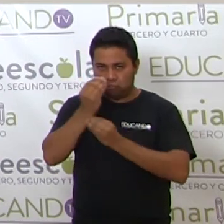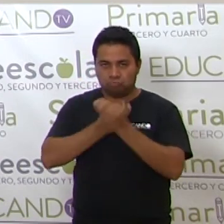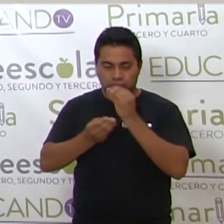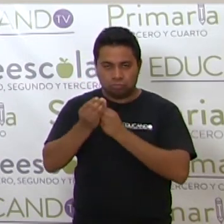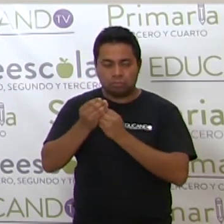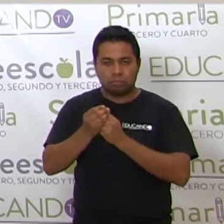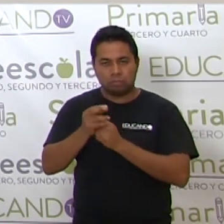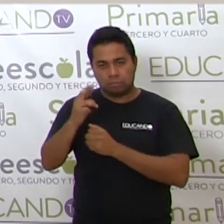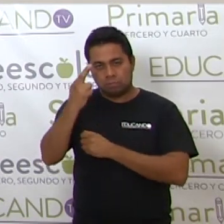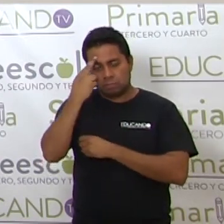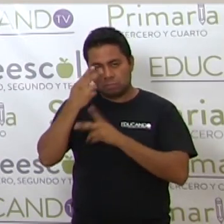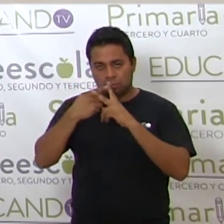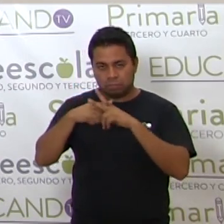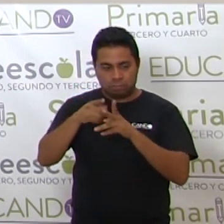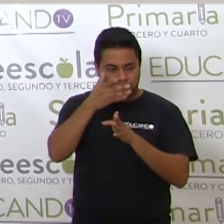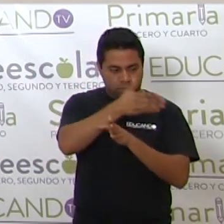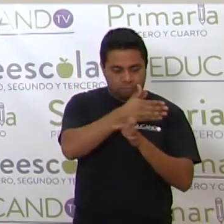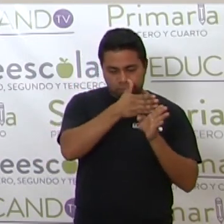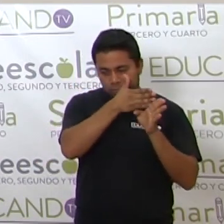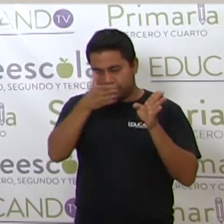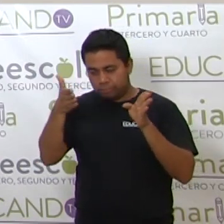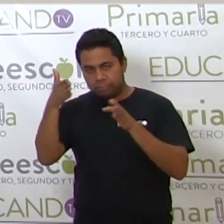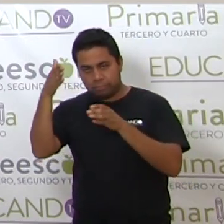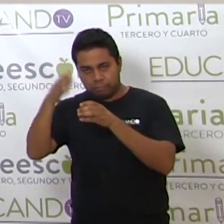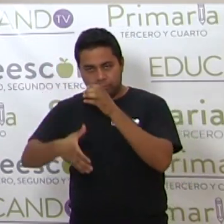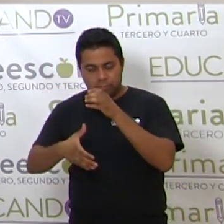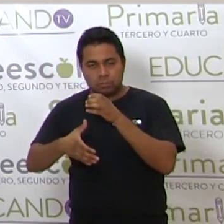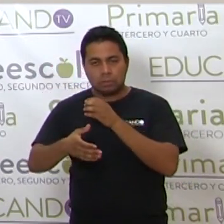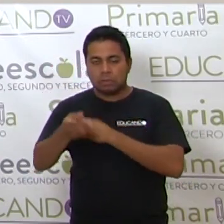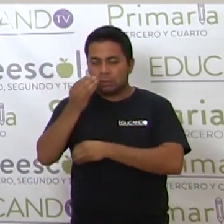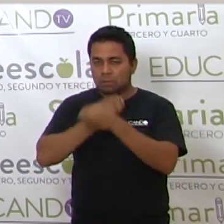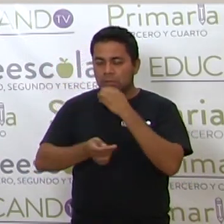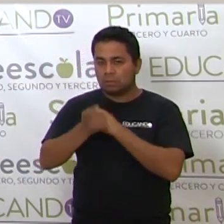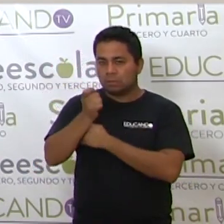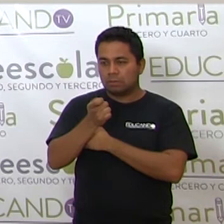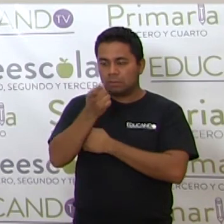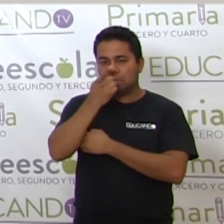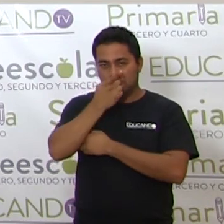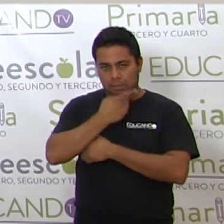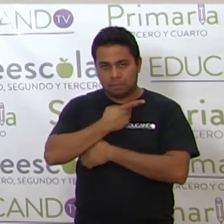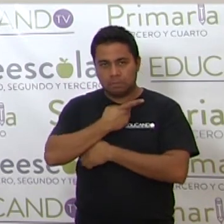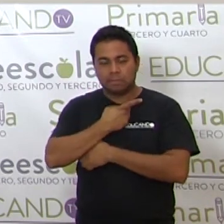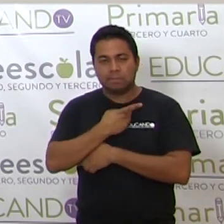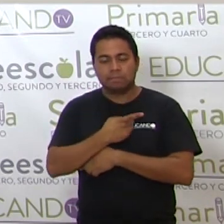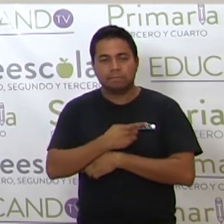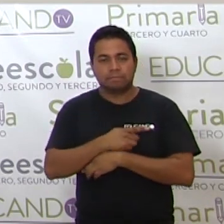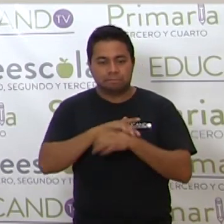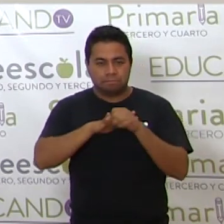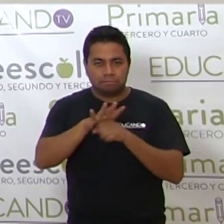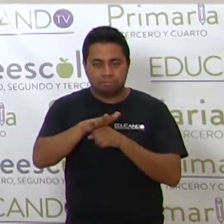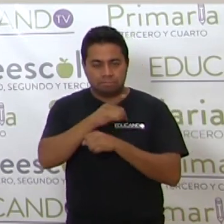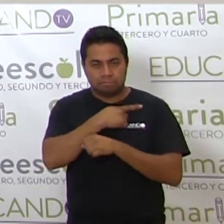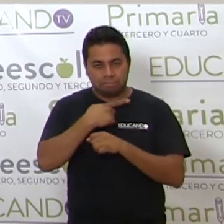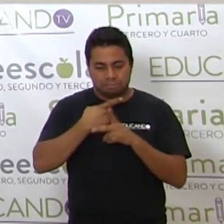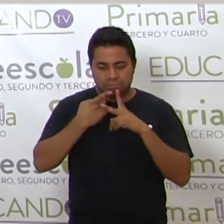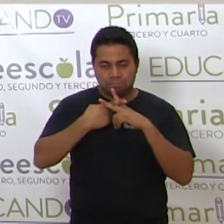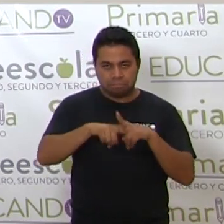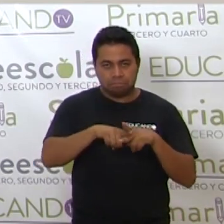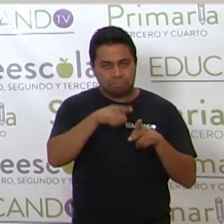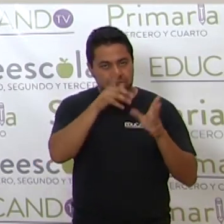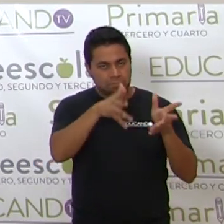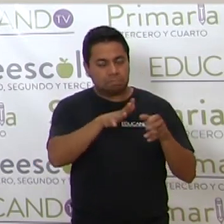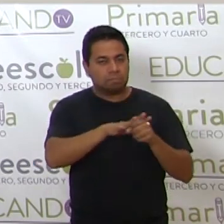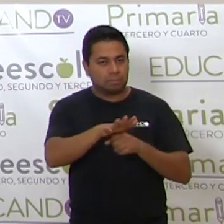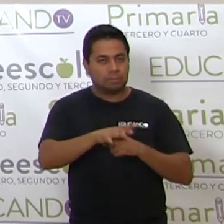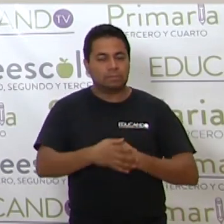fuerte que empezamos de acá y terminamos aquí la palabra comiendo y dime cuál tendría que ir al principio